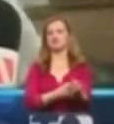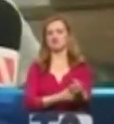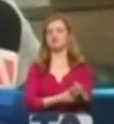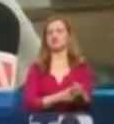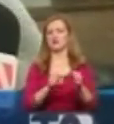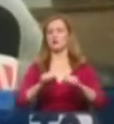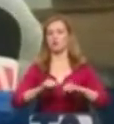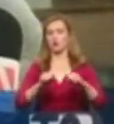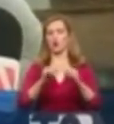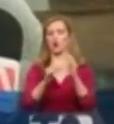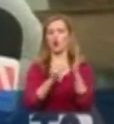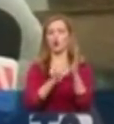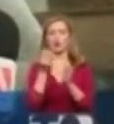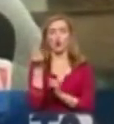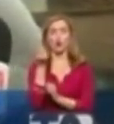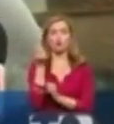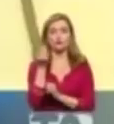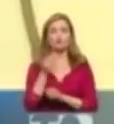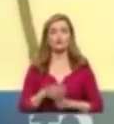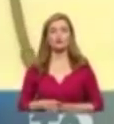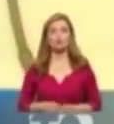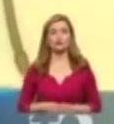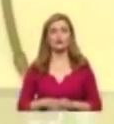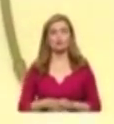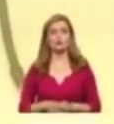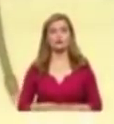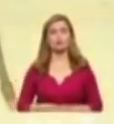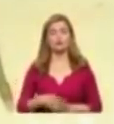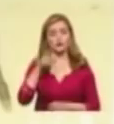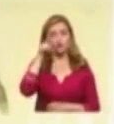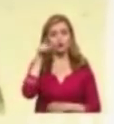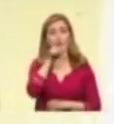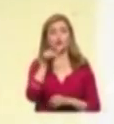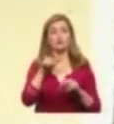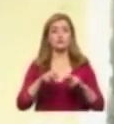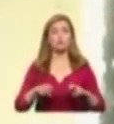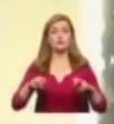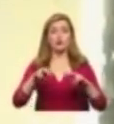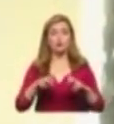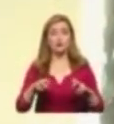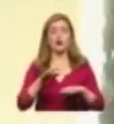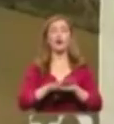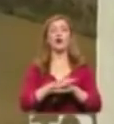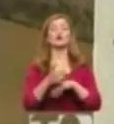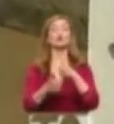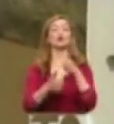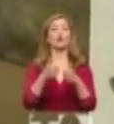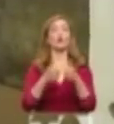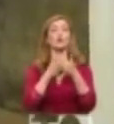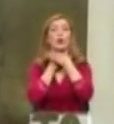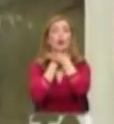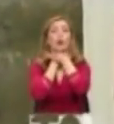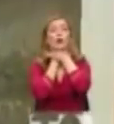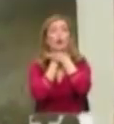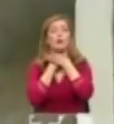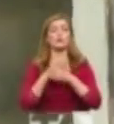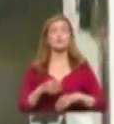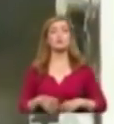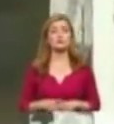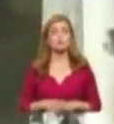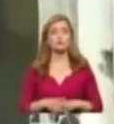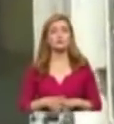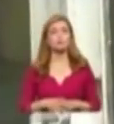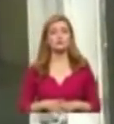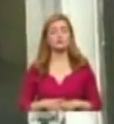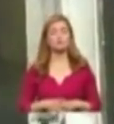inhumanos en contra de estos muchachos. Por su parte, la fiscalía investiga cuáles fueron los motivos para estrangular al joven. No se